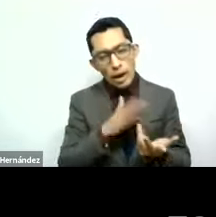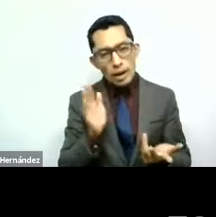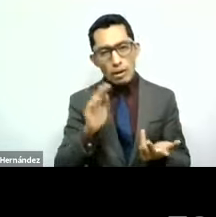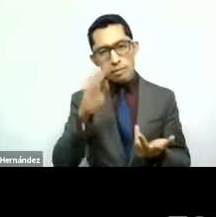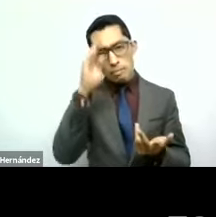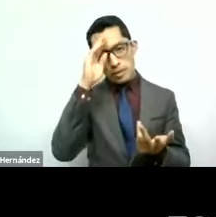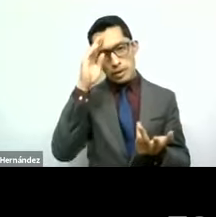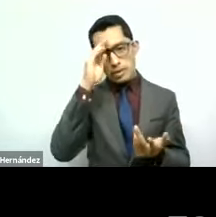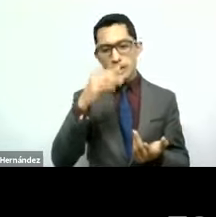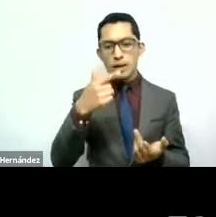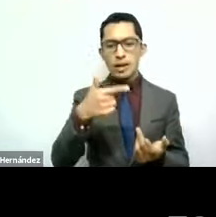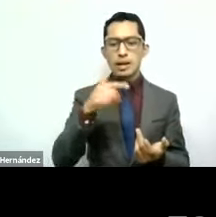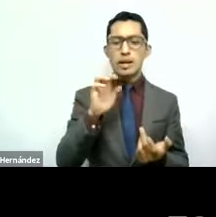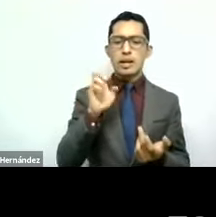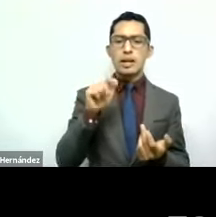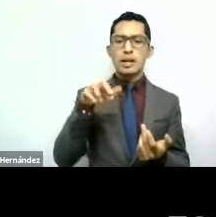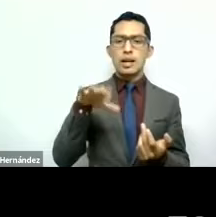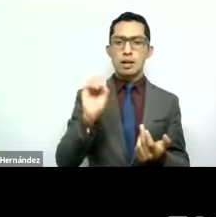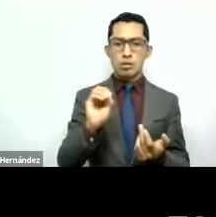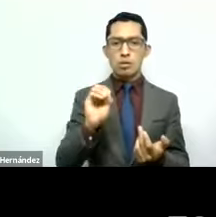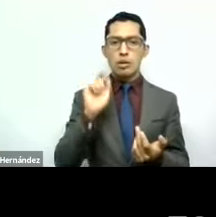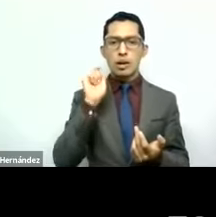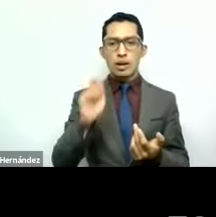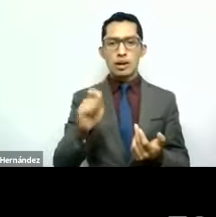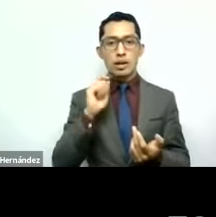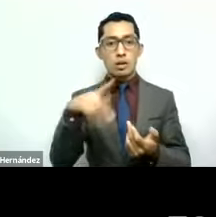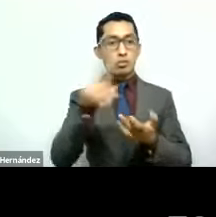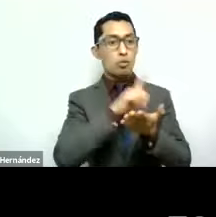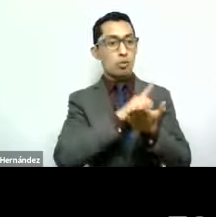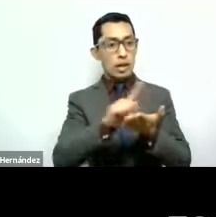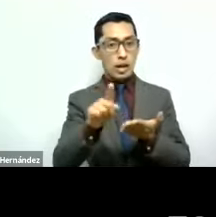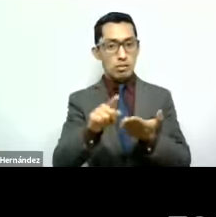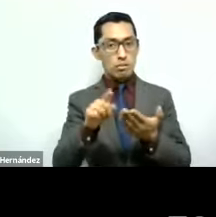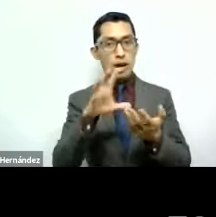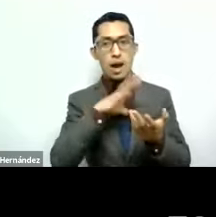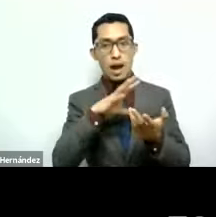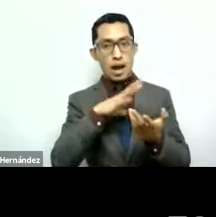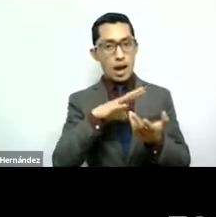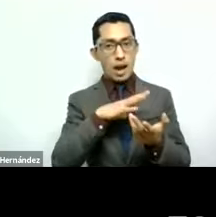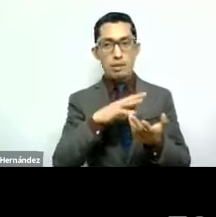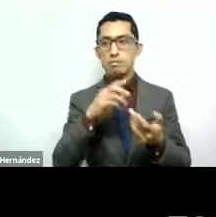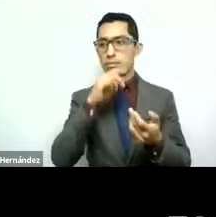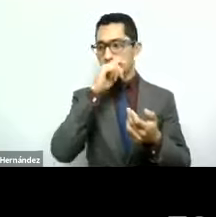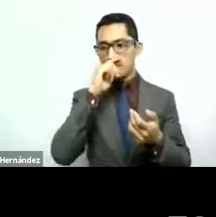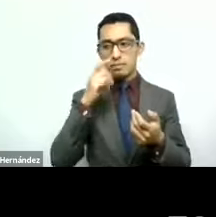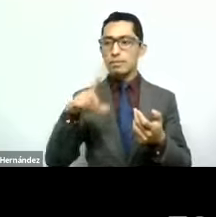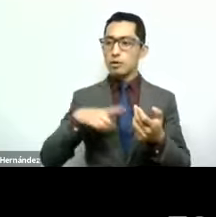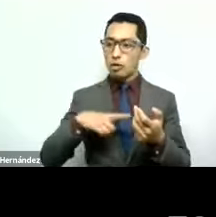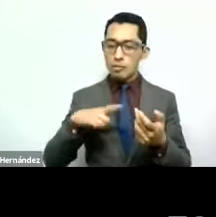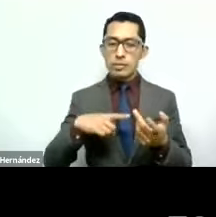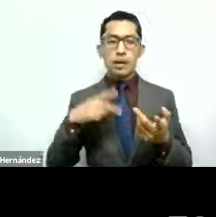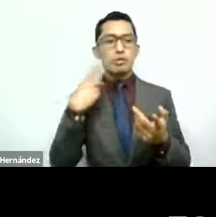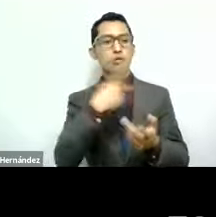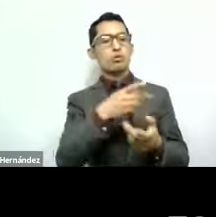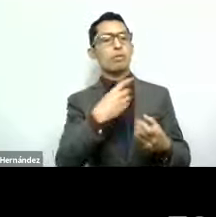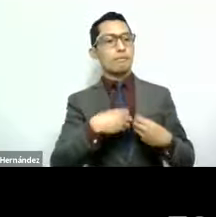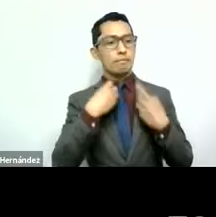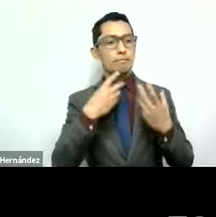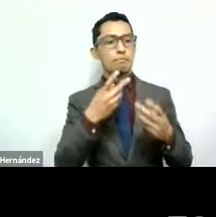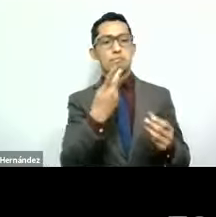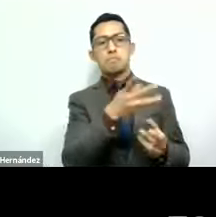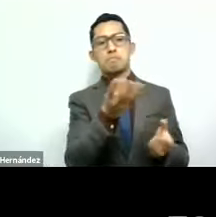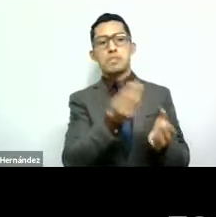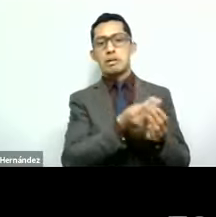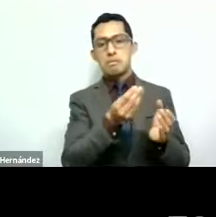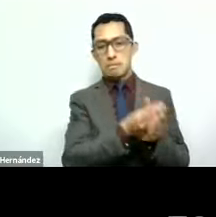una categoría a tomar en cuenta en todo el derecho público, en todo el derecho privado, en